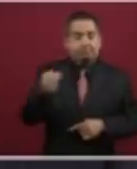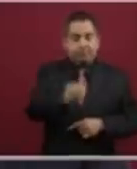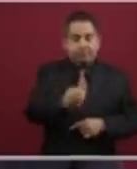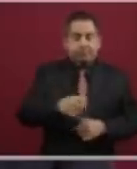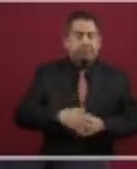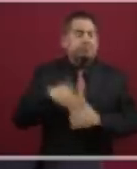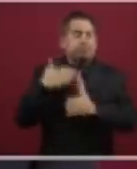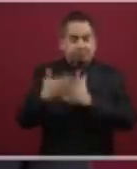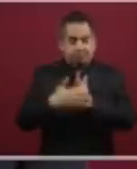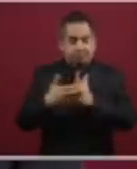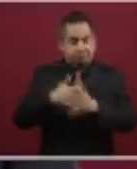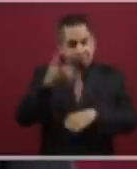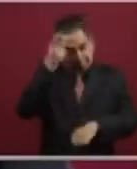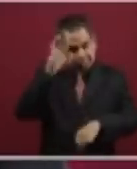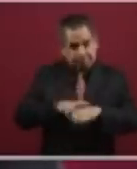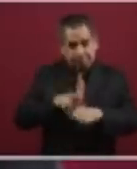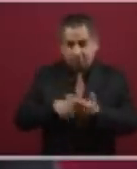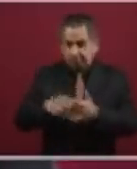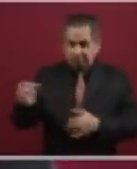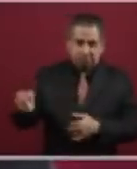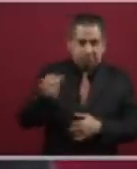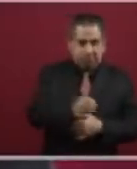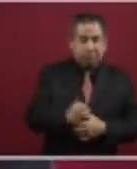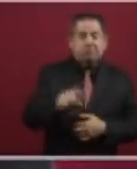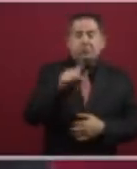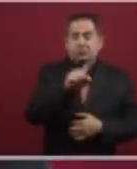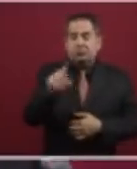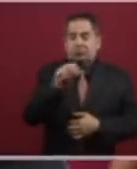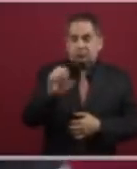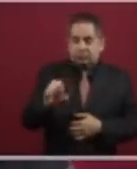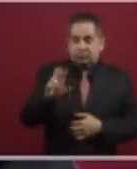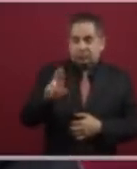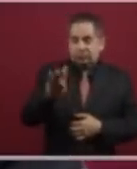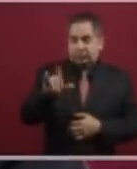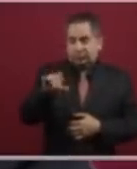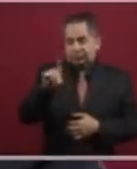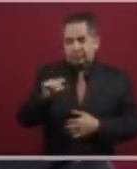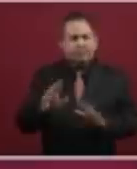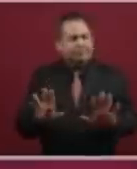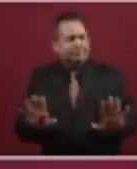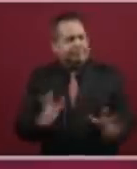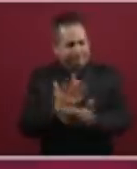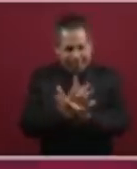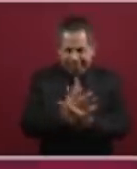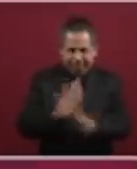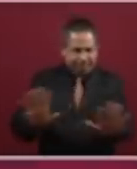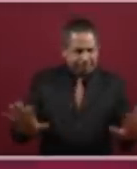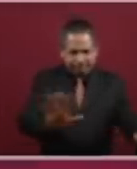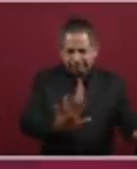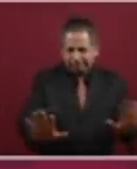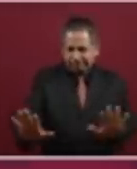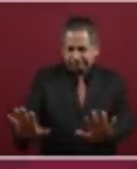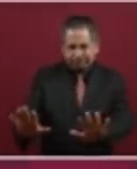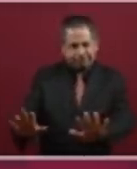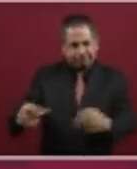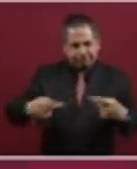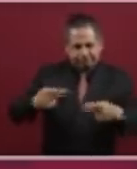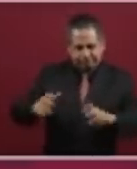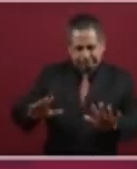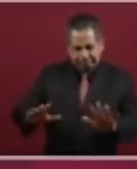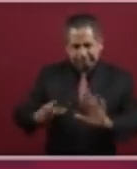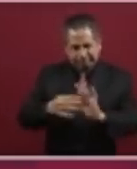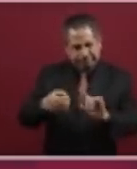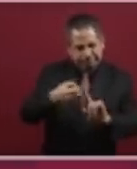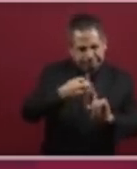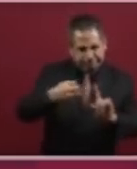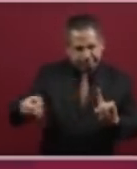el próximo director del Seguro Social. Ah, vamos por parte. O sea, vamos por